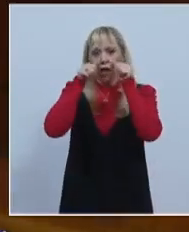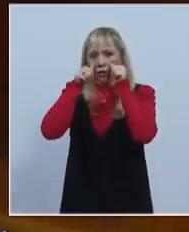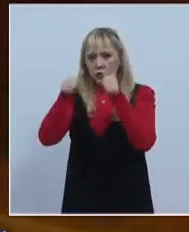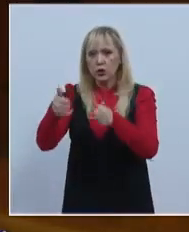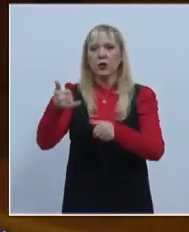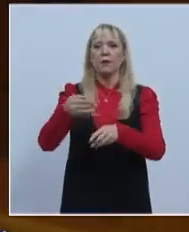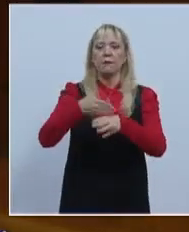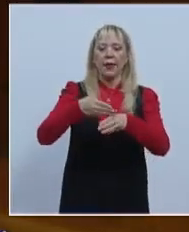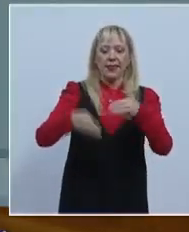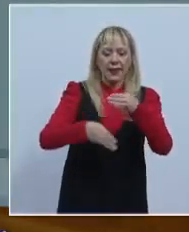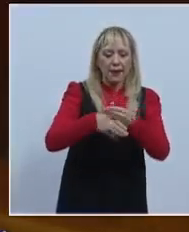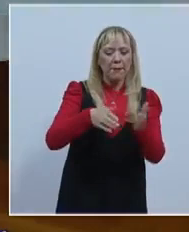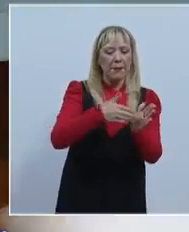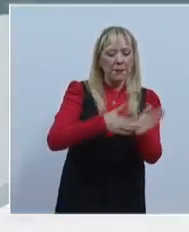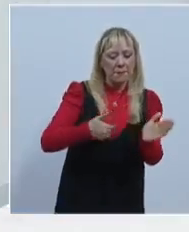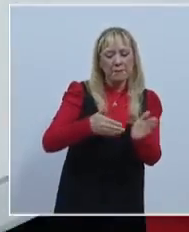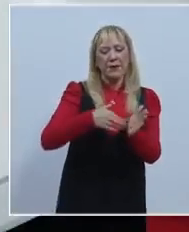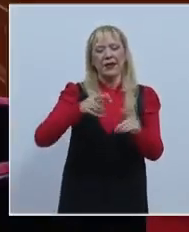materiales utilizados.